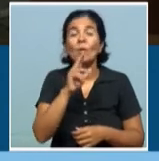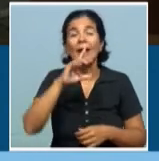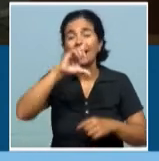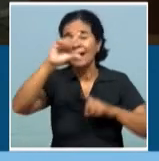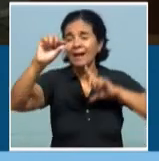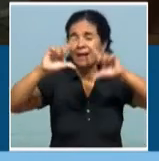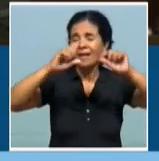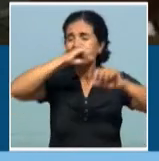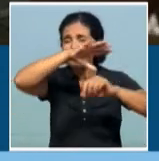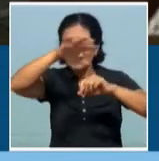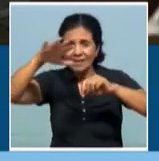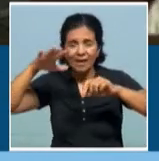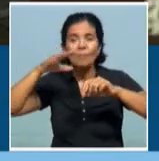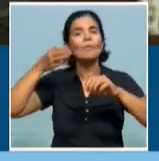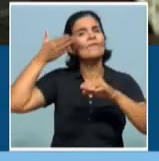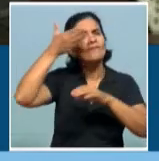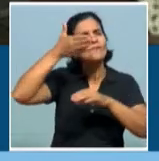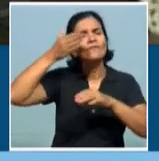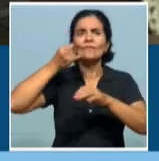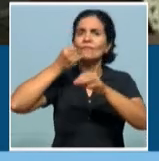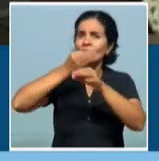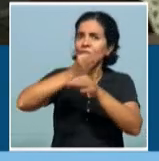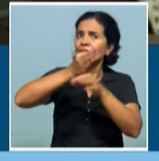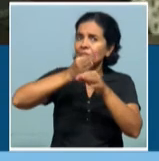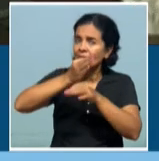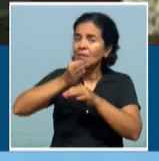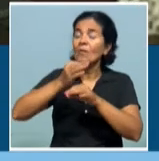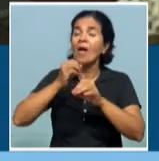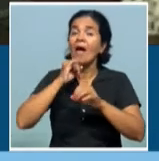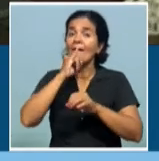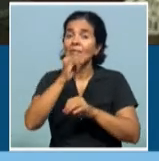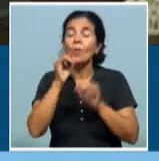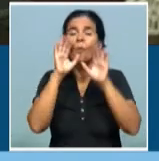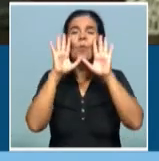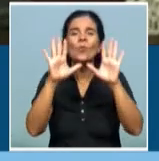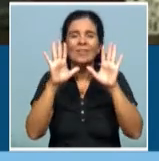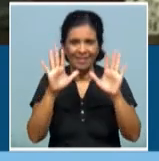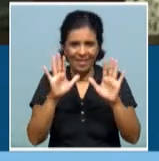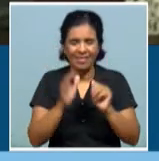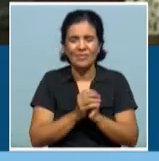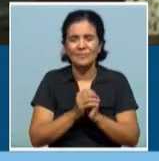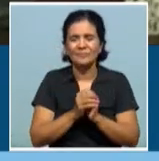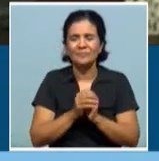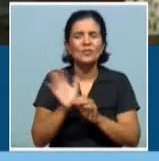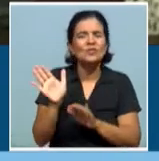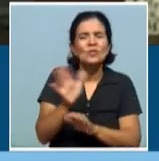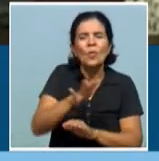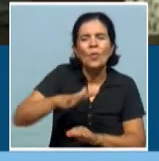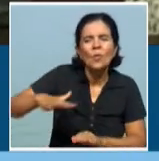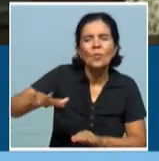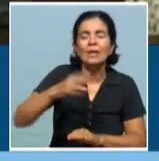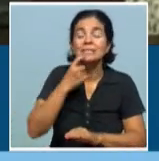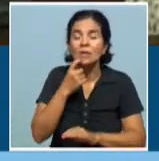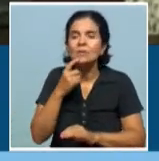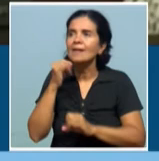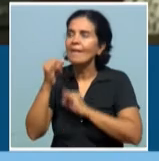rurales, alertándolas sobre este flagelo. Impulsamos campañas de concientización en todo San Luis. Nos